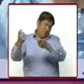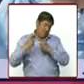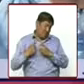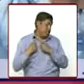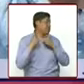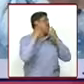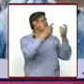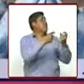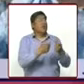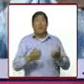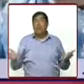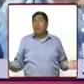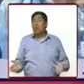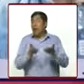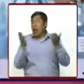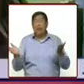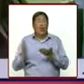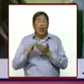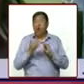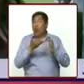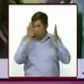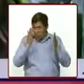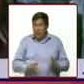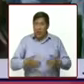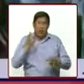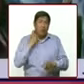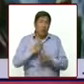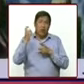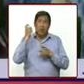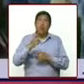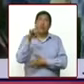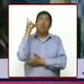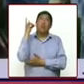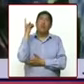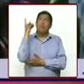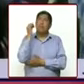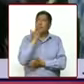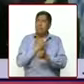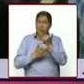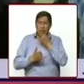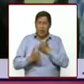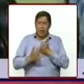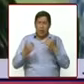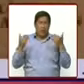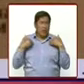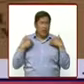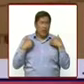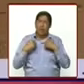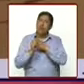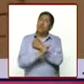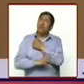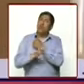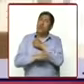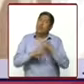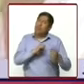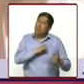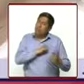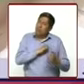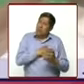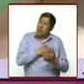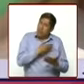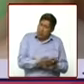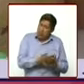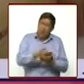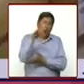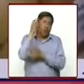nuestros bomberos voluntarios, a las comunidades que han sido afectadas. Bolivia se caracteriza por ser un país muy solidario. Los